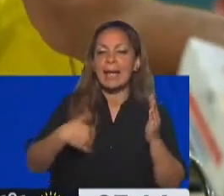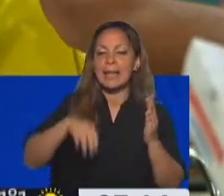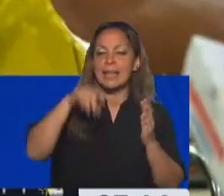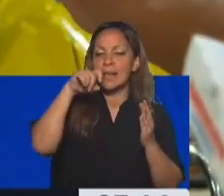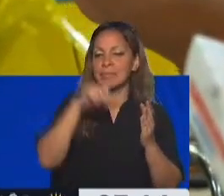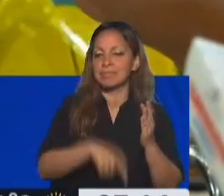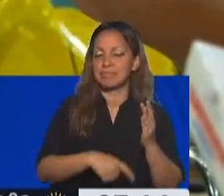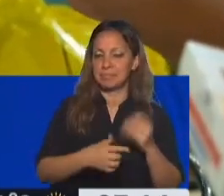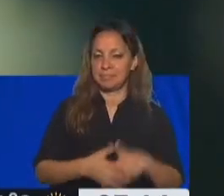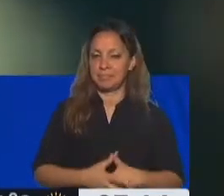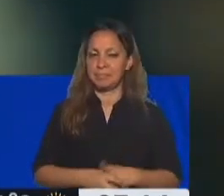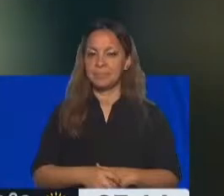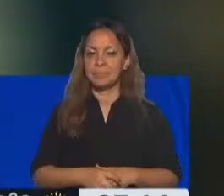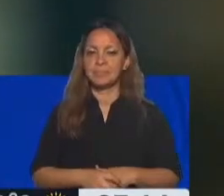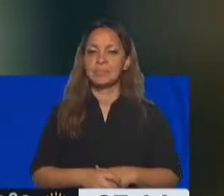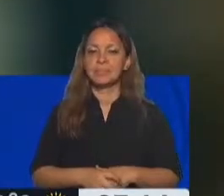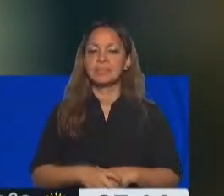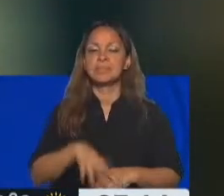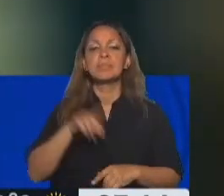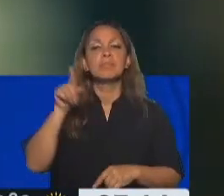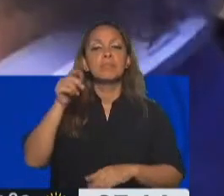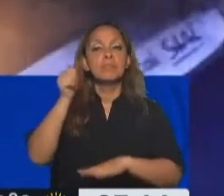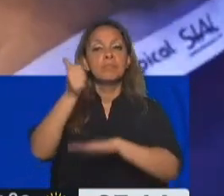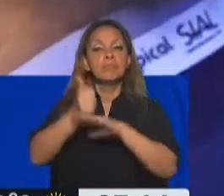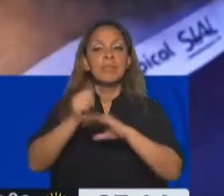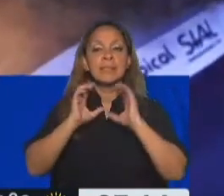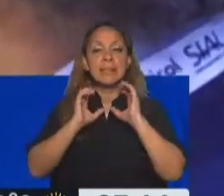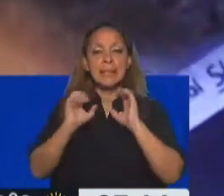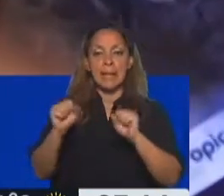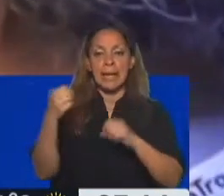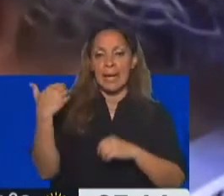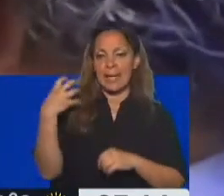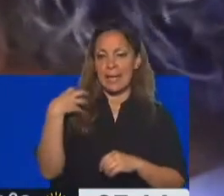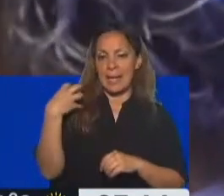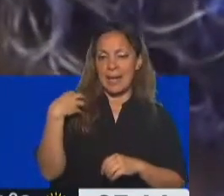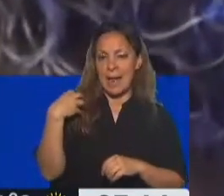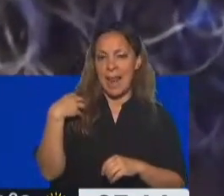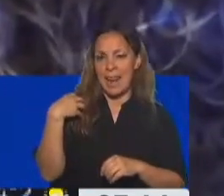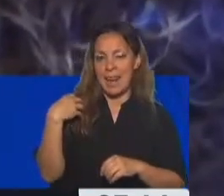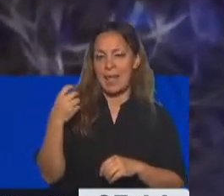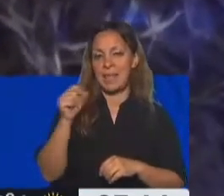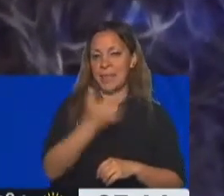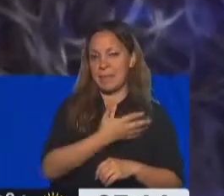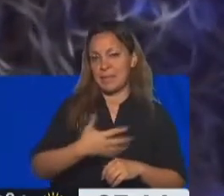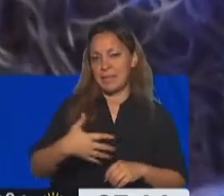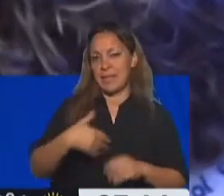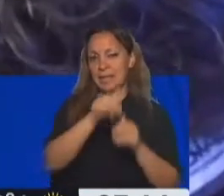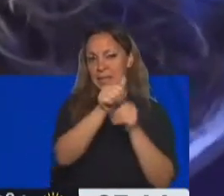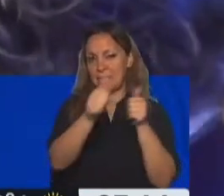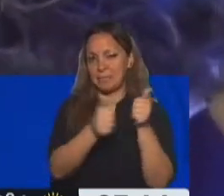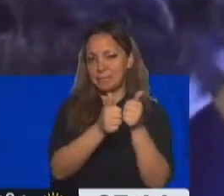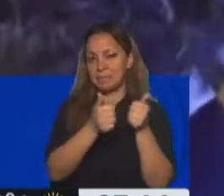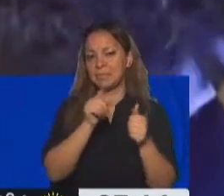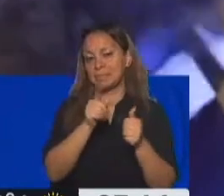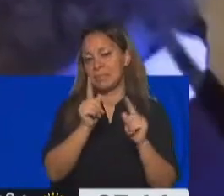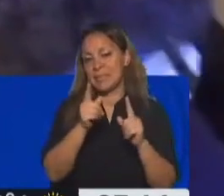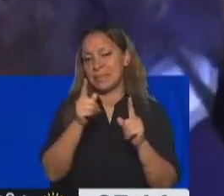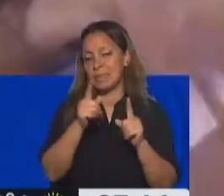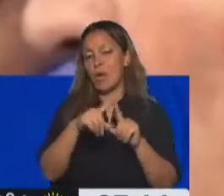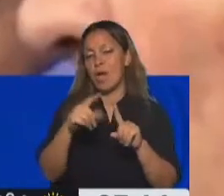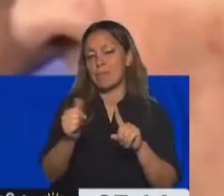parrilla estuvo allí la secretaria general de la presidencia Karina Miley quien destacó la